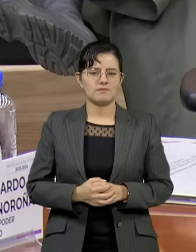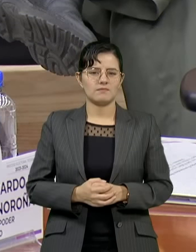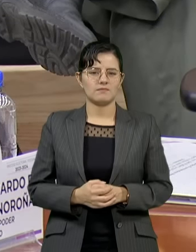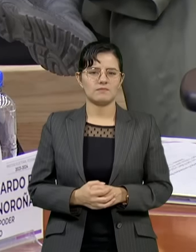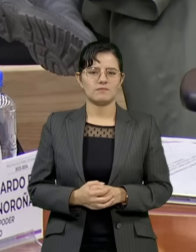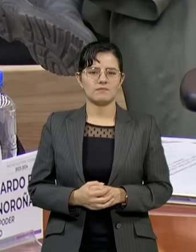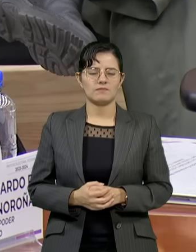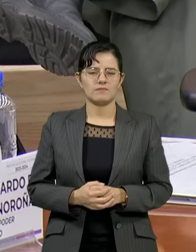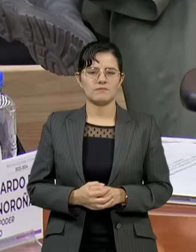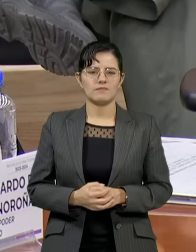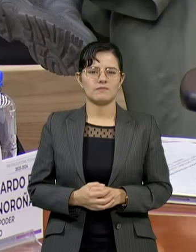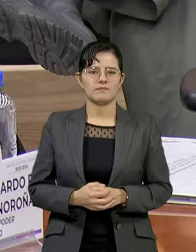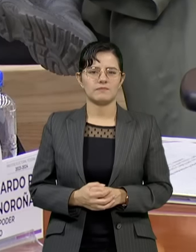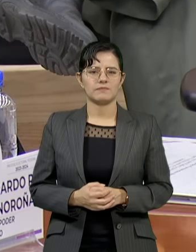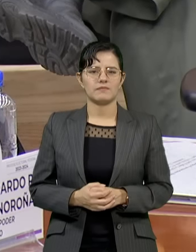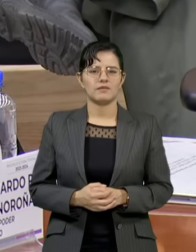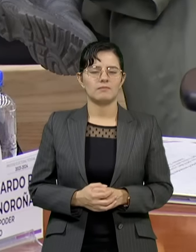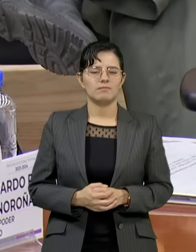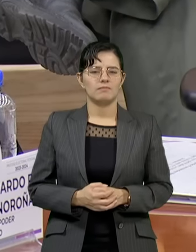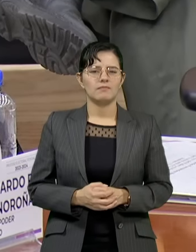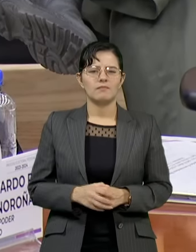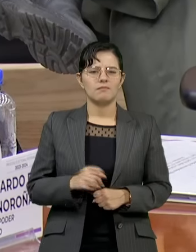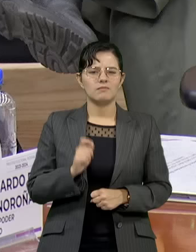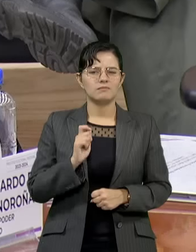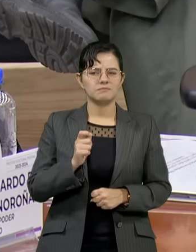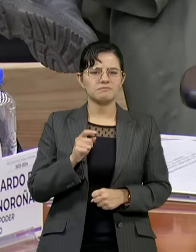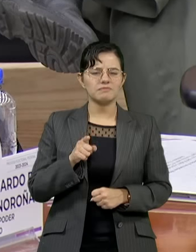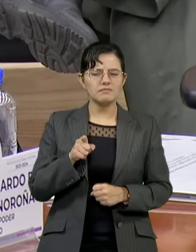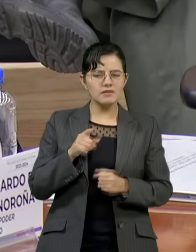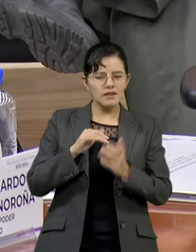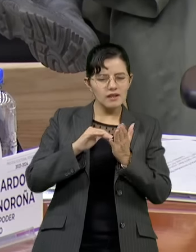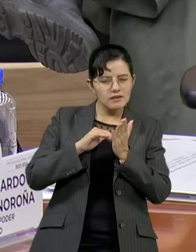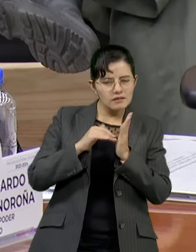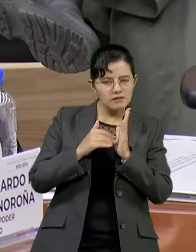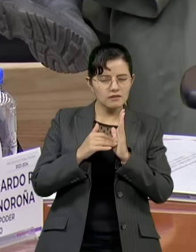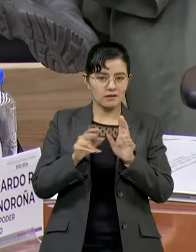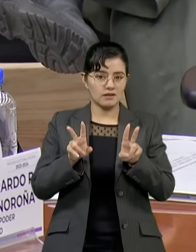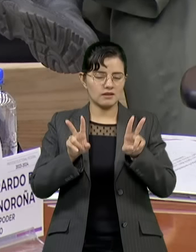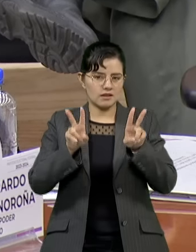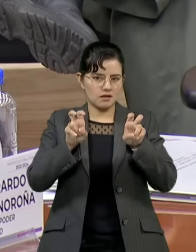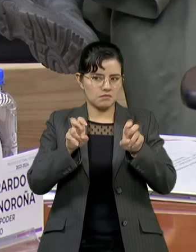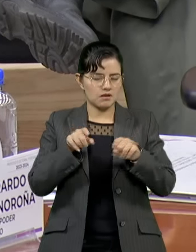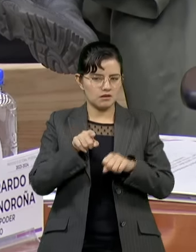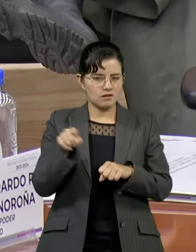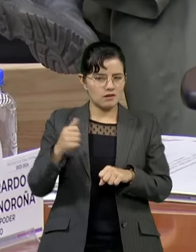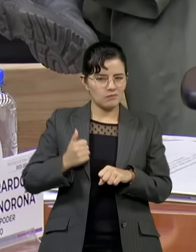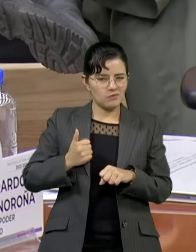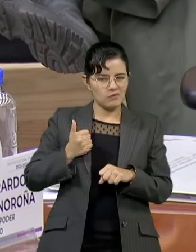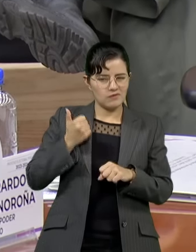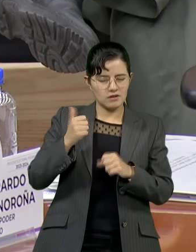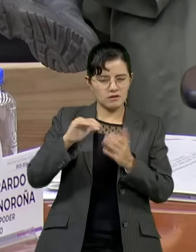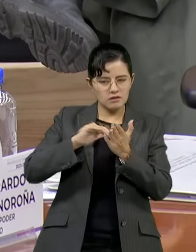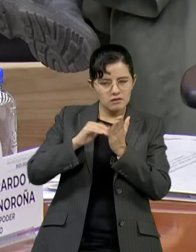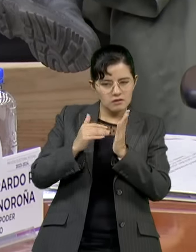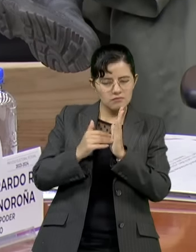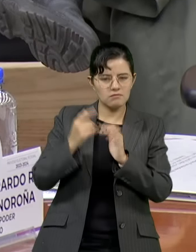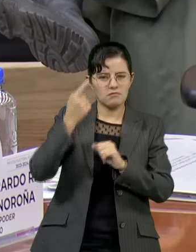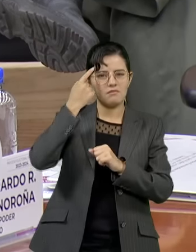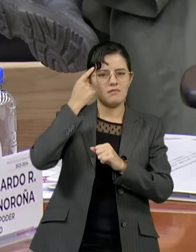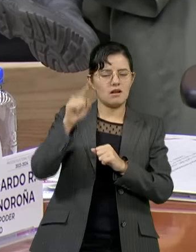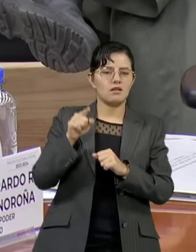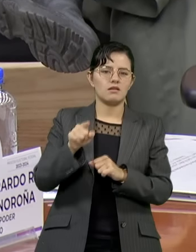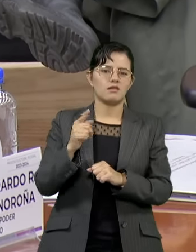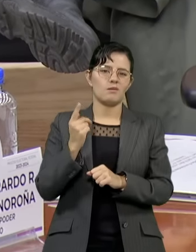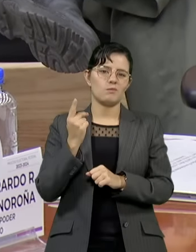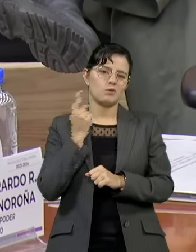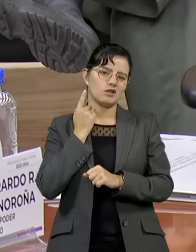es el manejo perverso del tema el manejo perverso para usarlo políticamente para sacar de